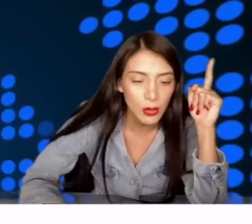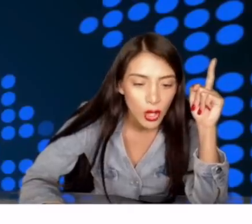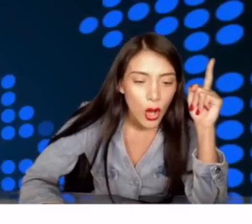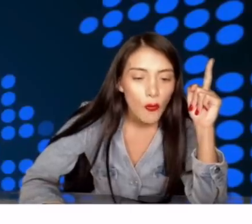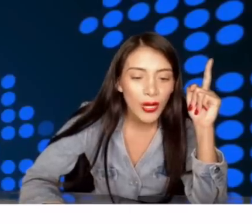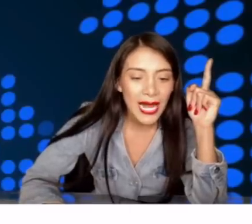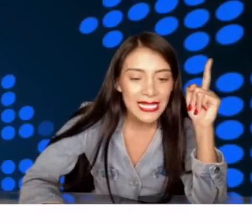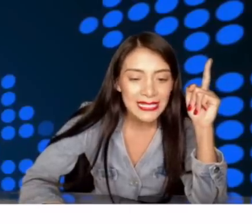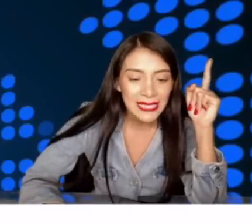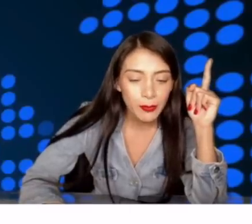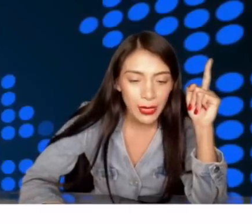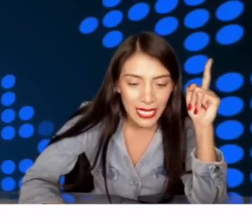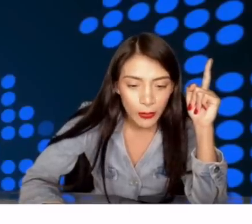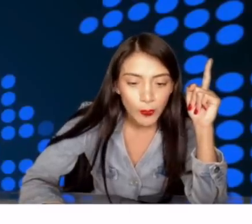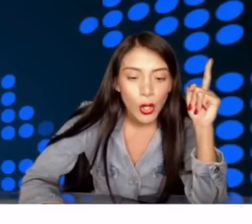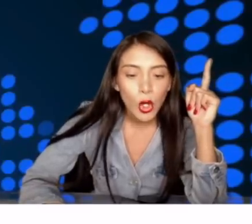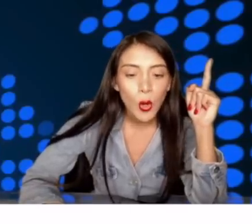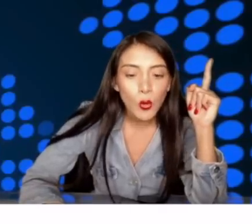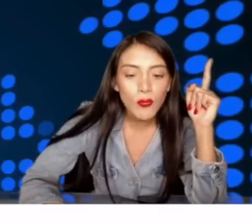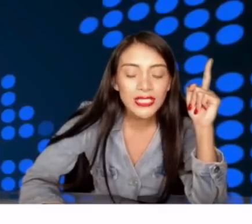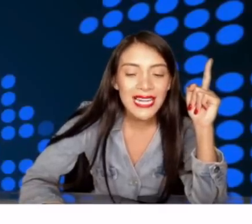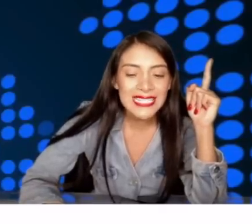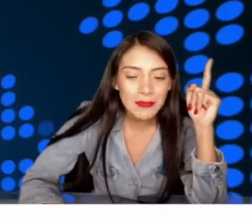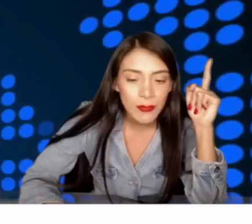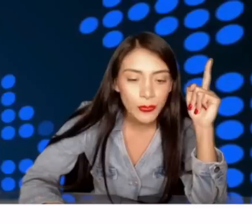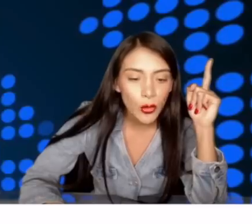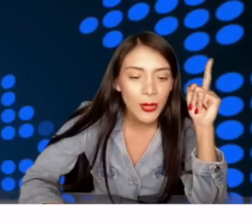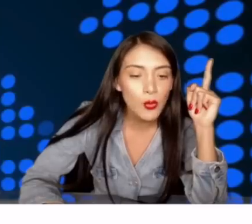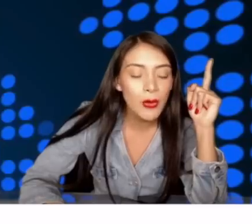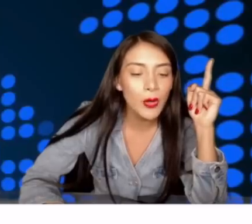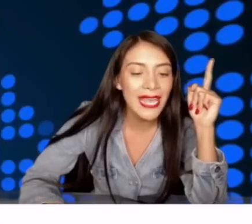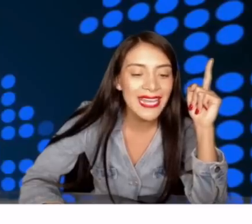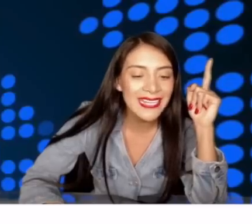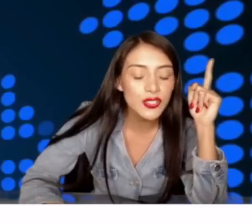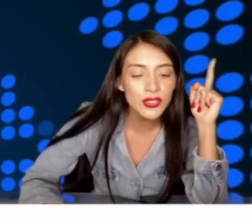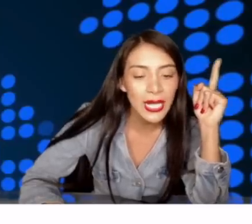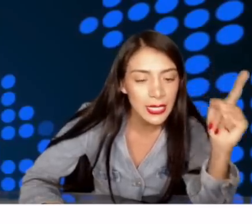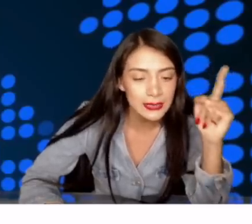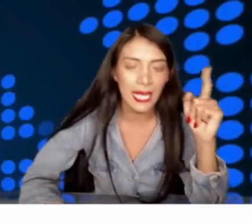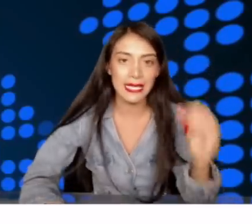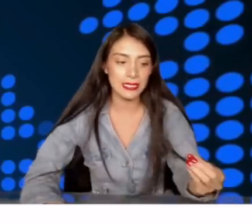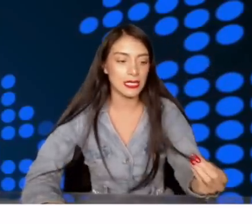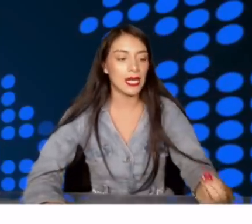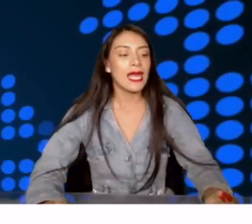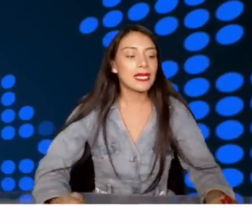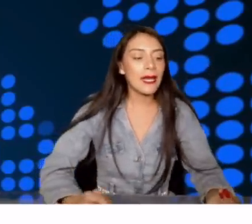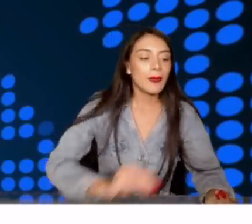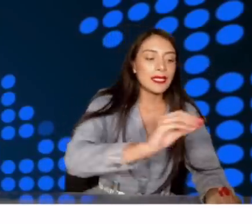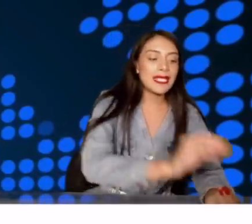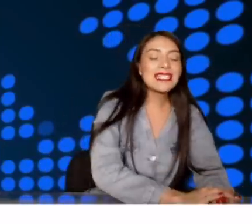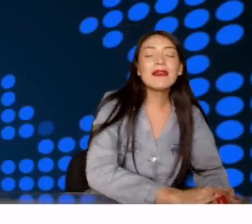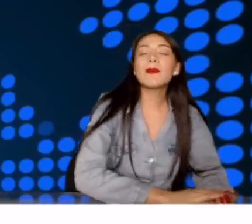López Obrador, fuera interpretado como un fortalecimiento de un nuevo eje socialista. Es decir,